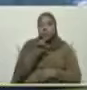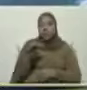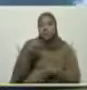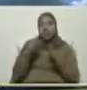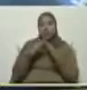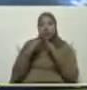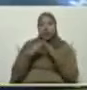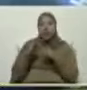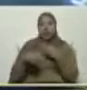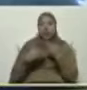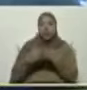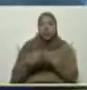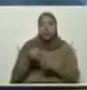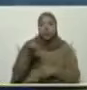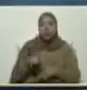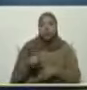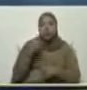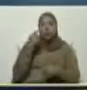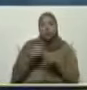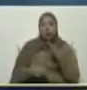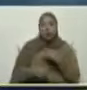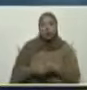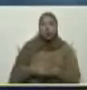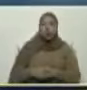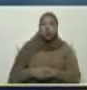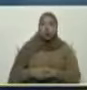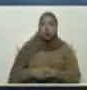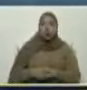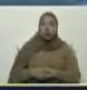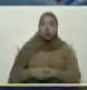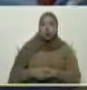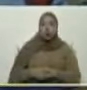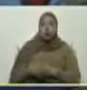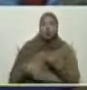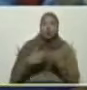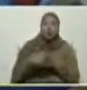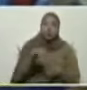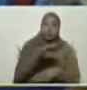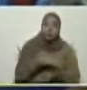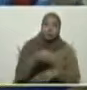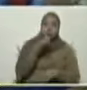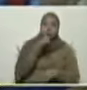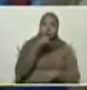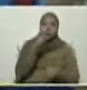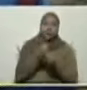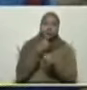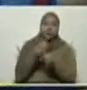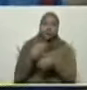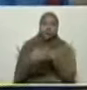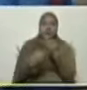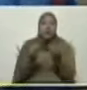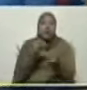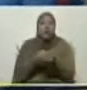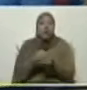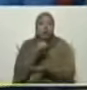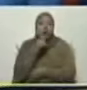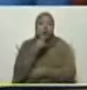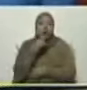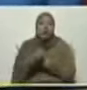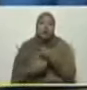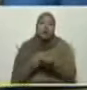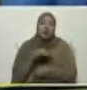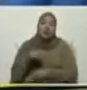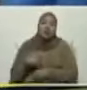divierte Pero también es un peligro la ización del país que nuestros muchachos pierdan la raíz